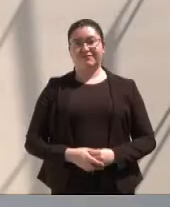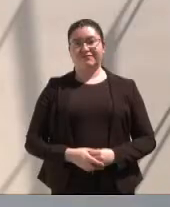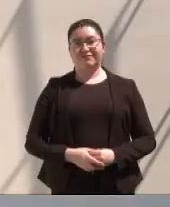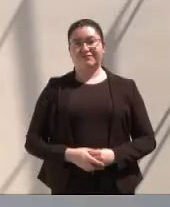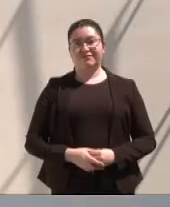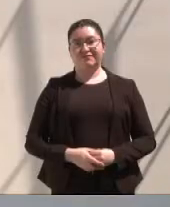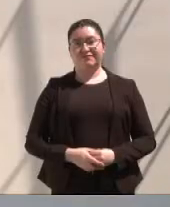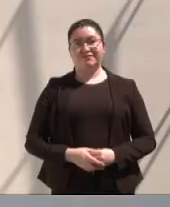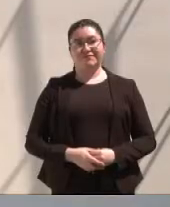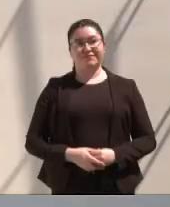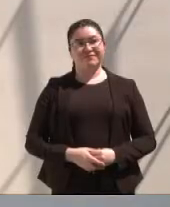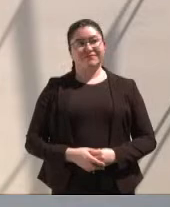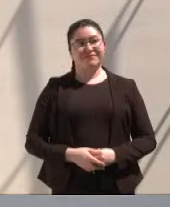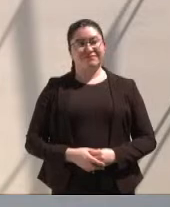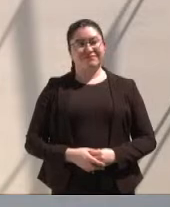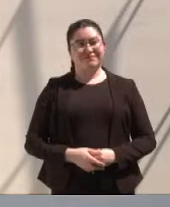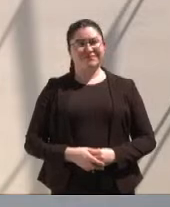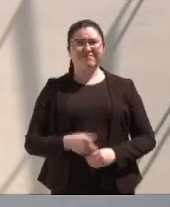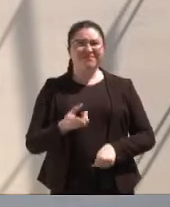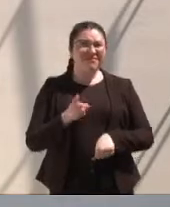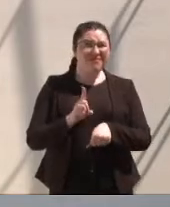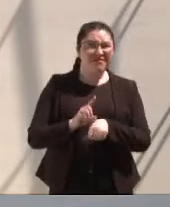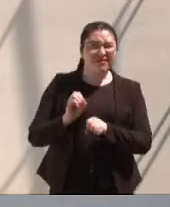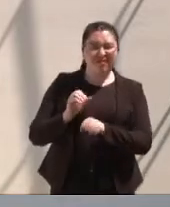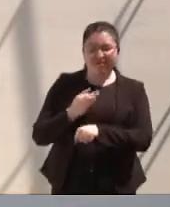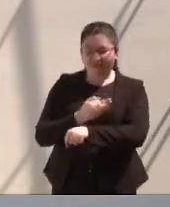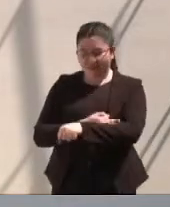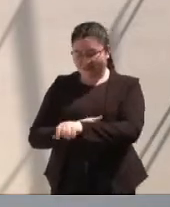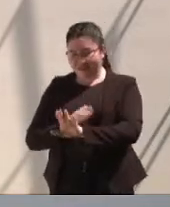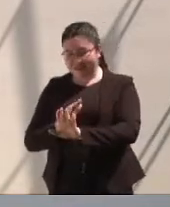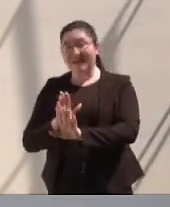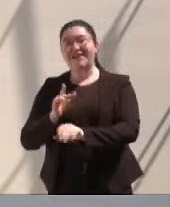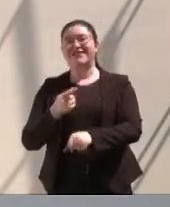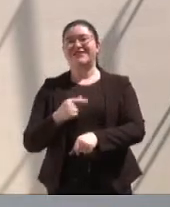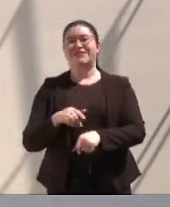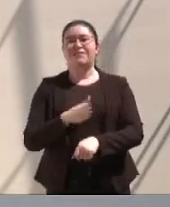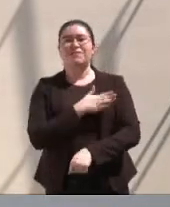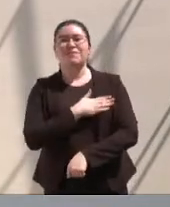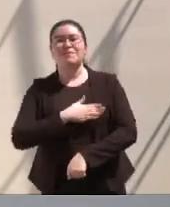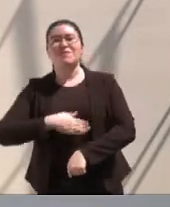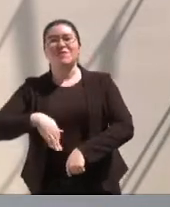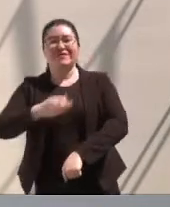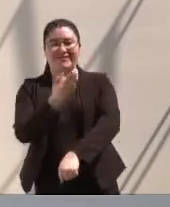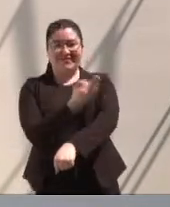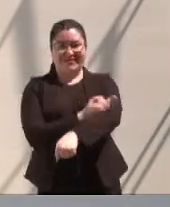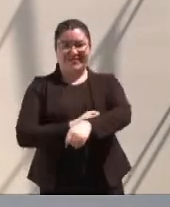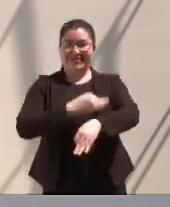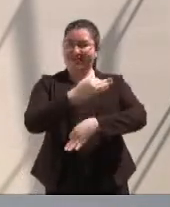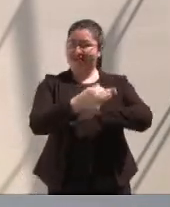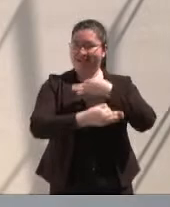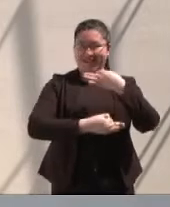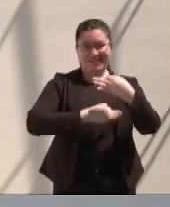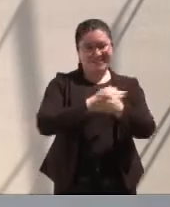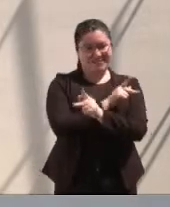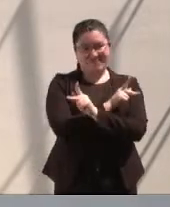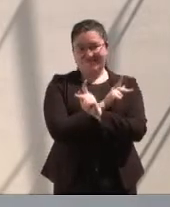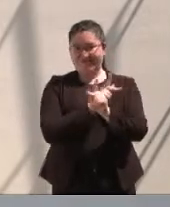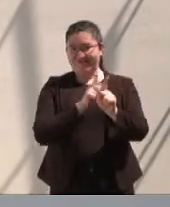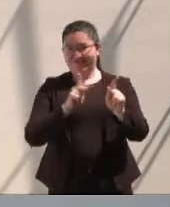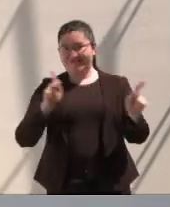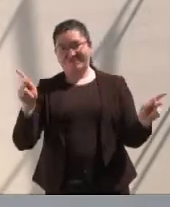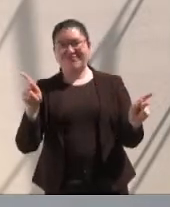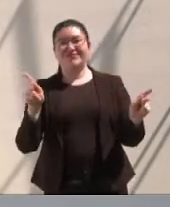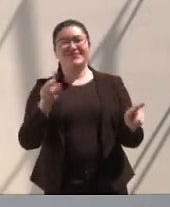Son días, ¿verdad? O tardes. Muy buenas tardes a todas y a todos. Saludo con afecto a mis